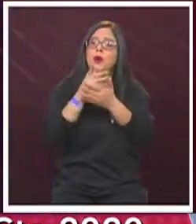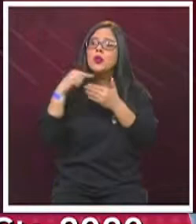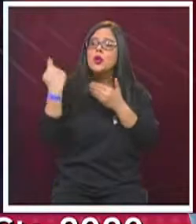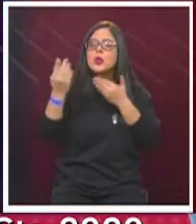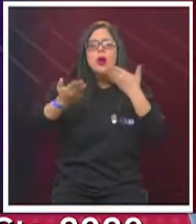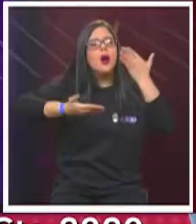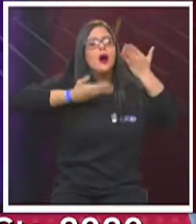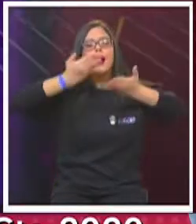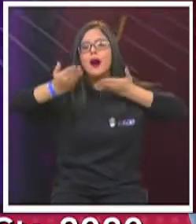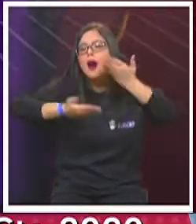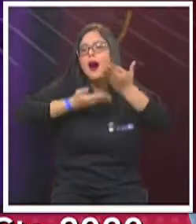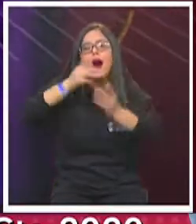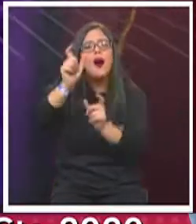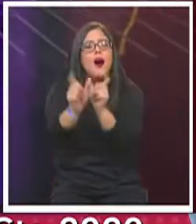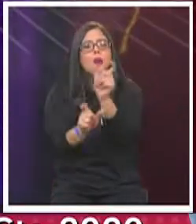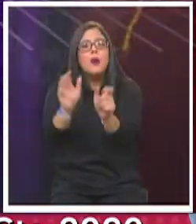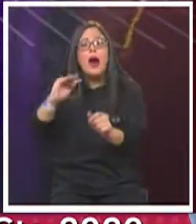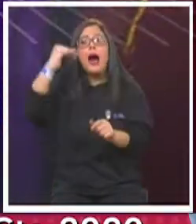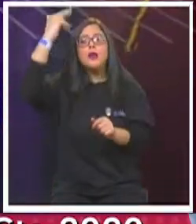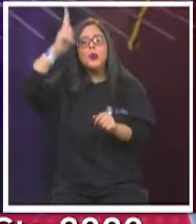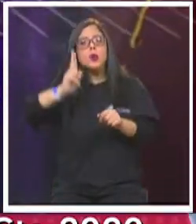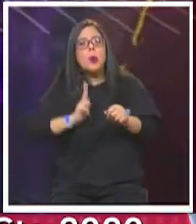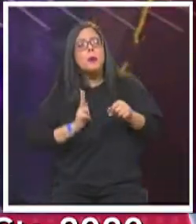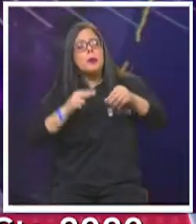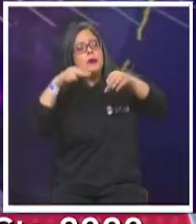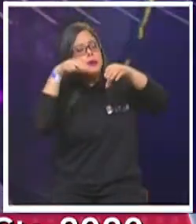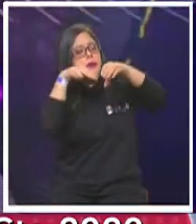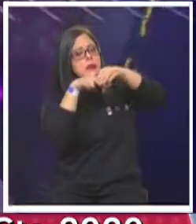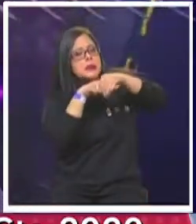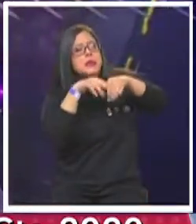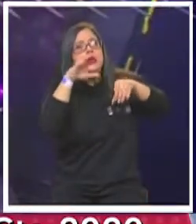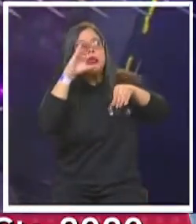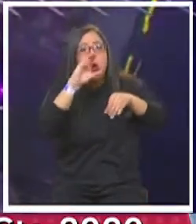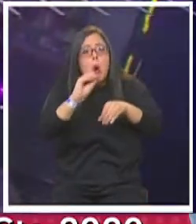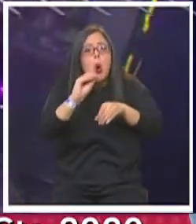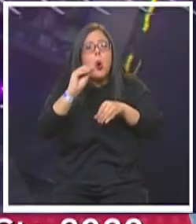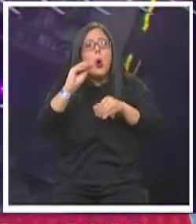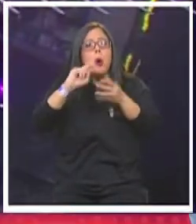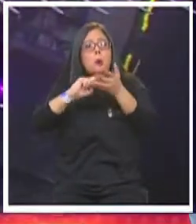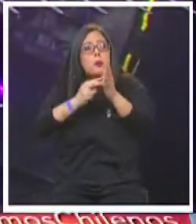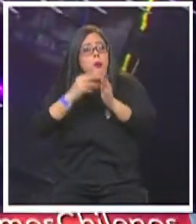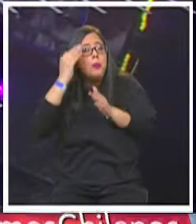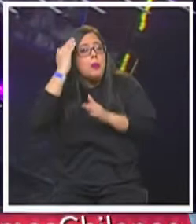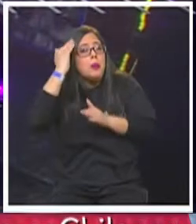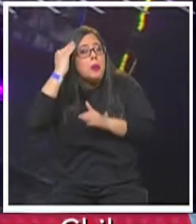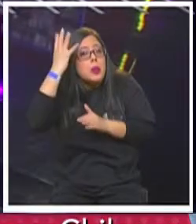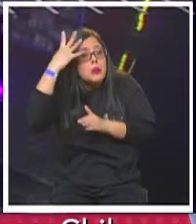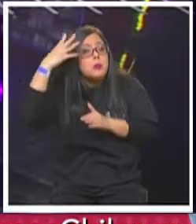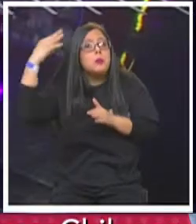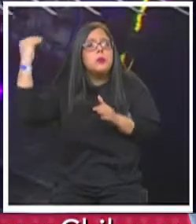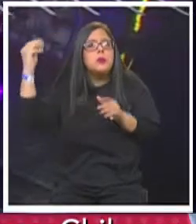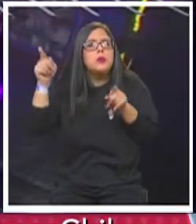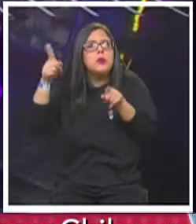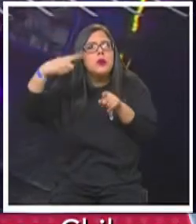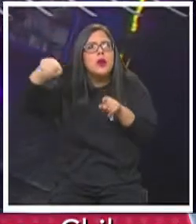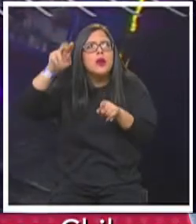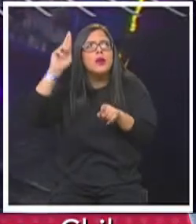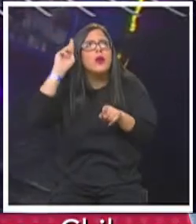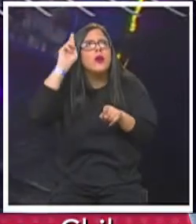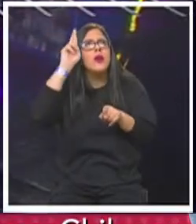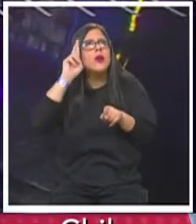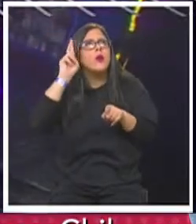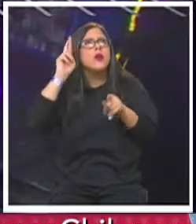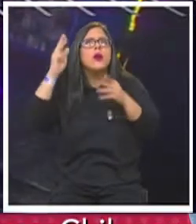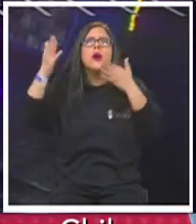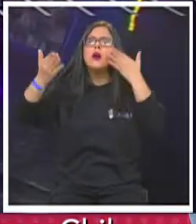los abuelitos, a los abuelitos que están postrados, que están con Alzheimer, ellos cantan con su familia, ellos vuelven a repetir la misma canción, se genera